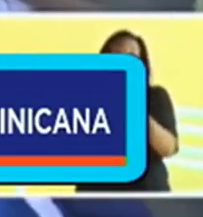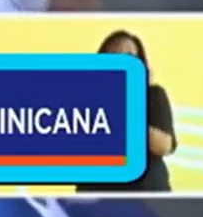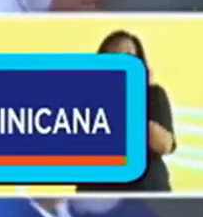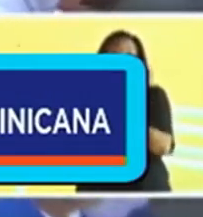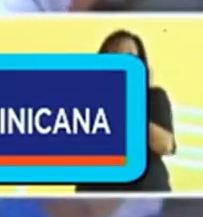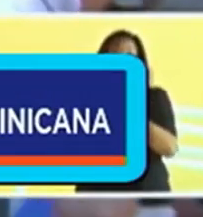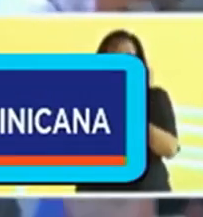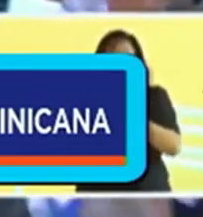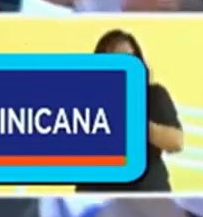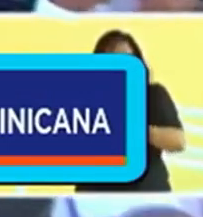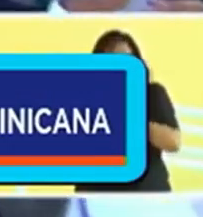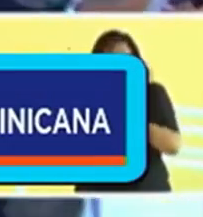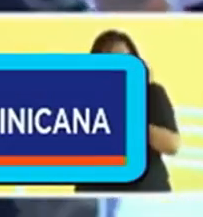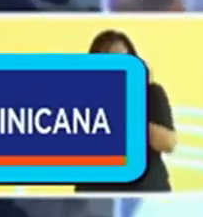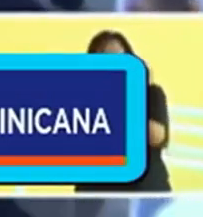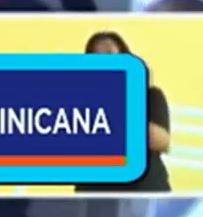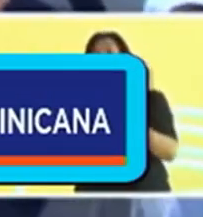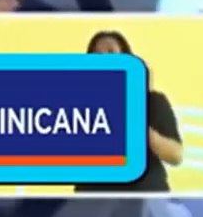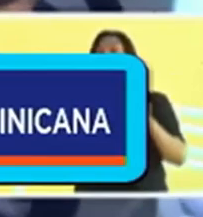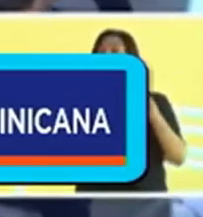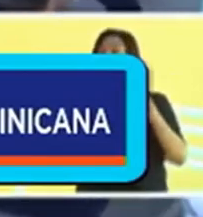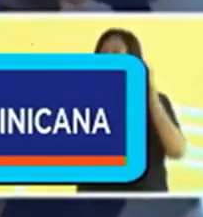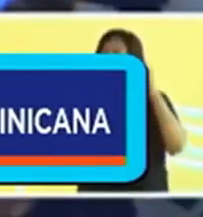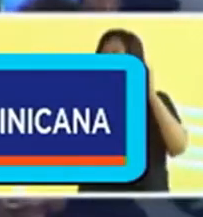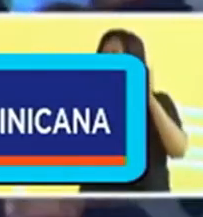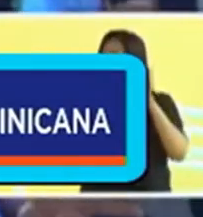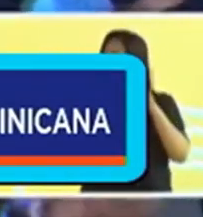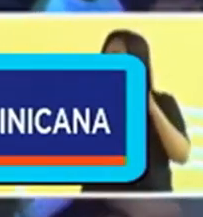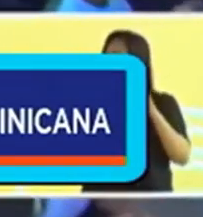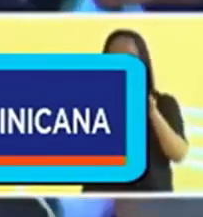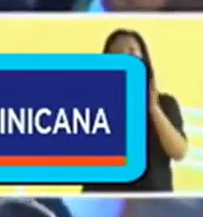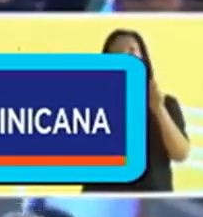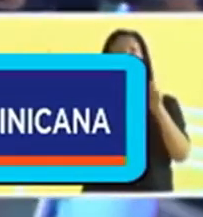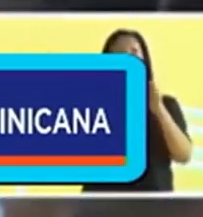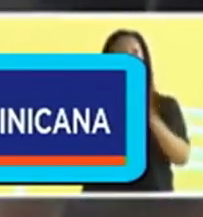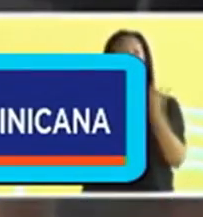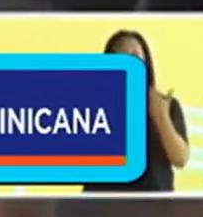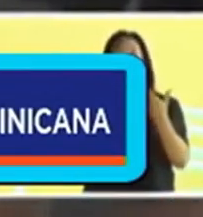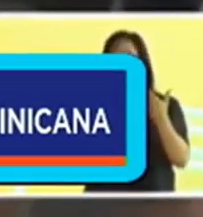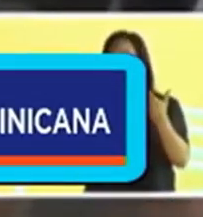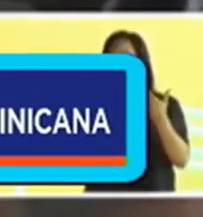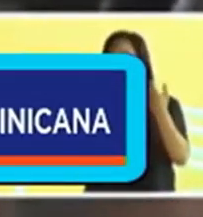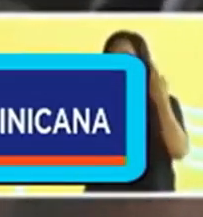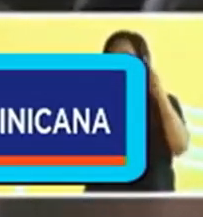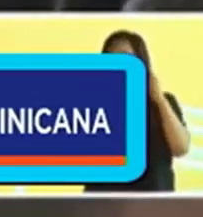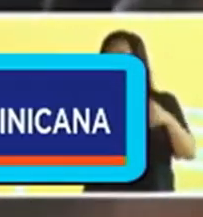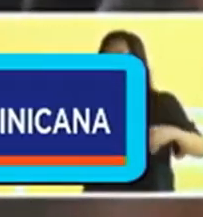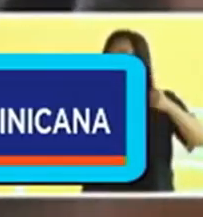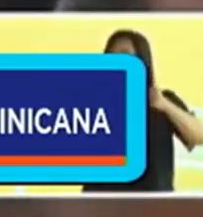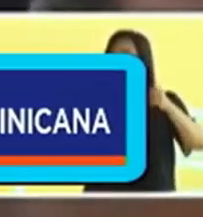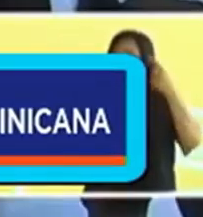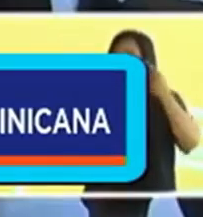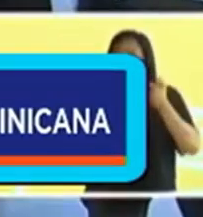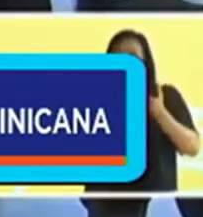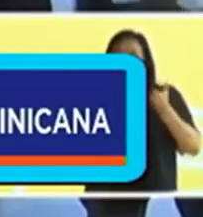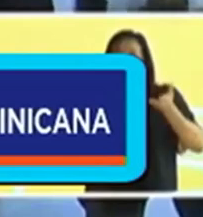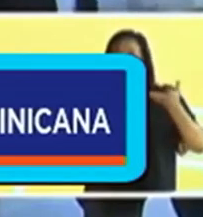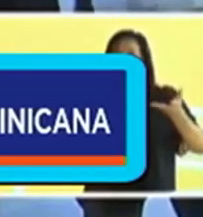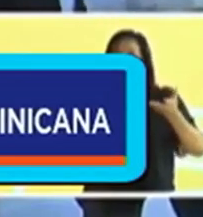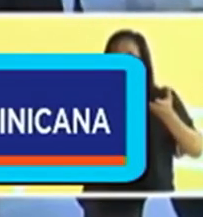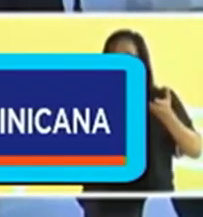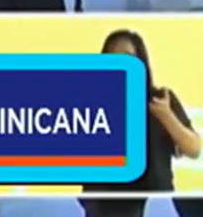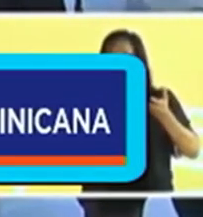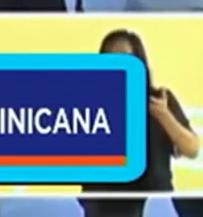primera etapa. Y en la segunda estarán 200 libros disponibles. En adición, los materiales que